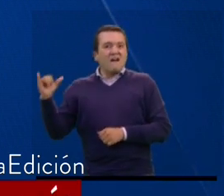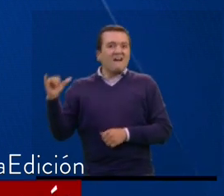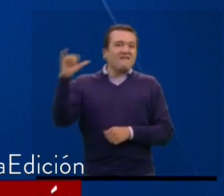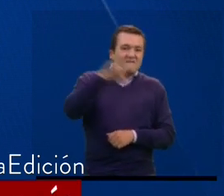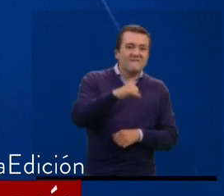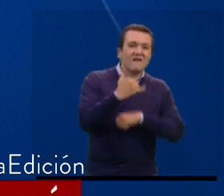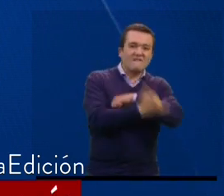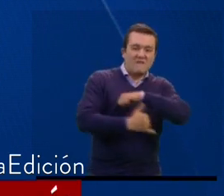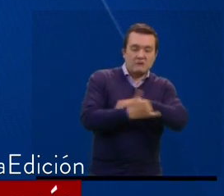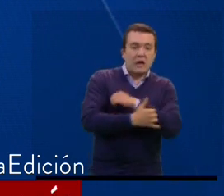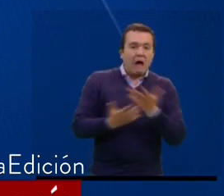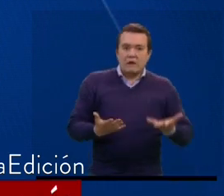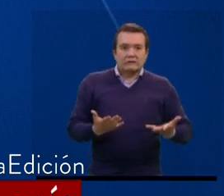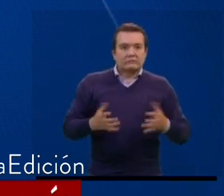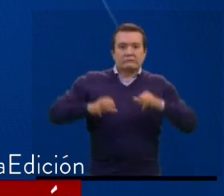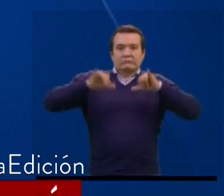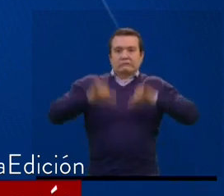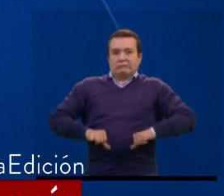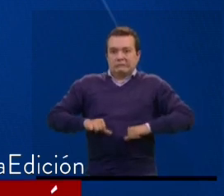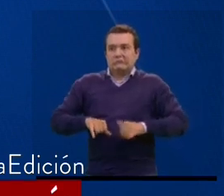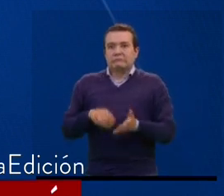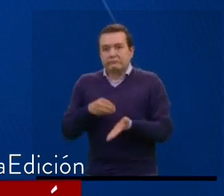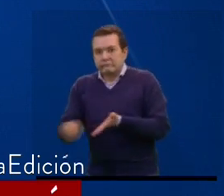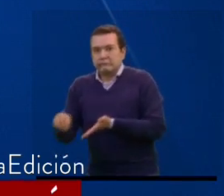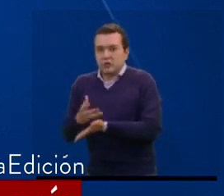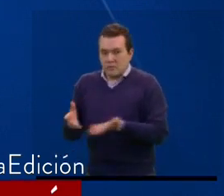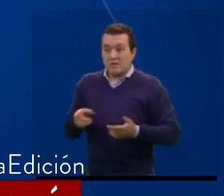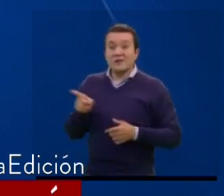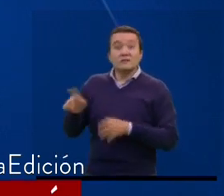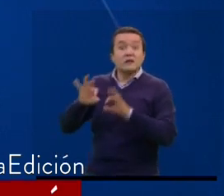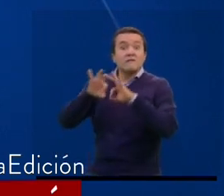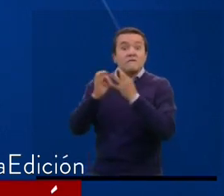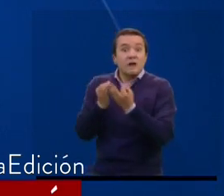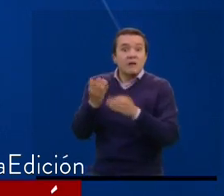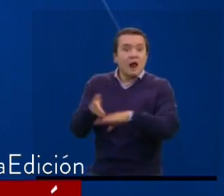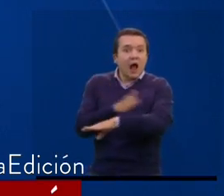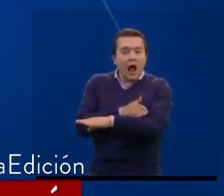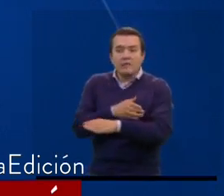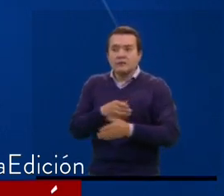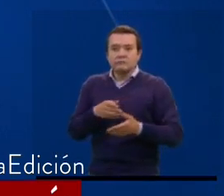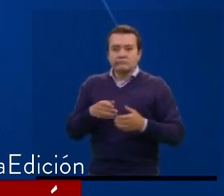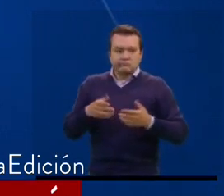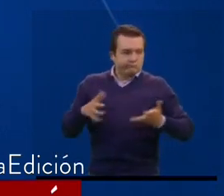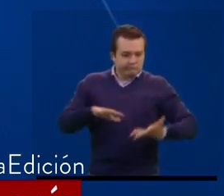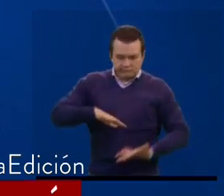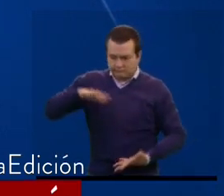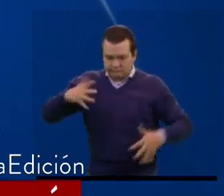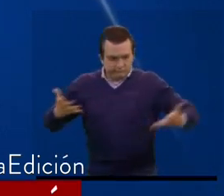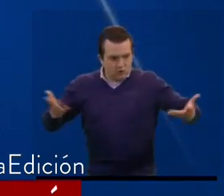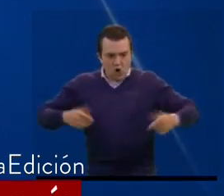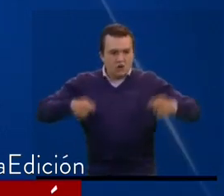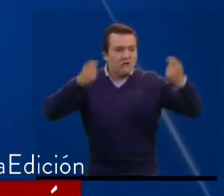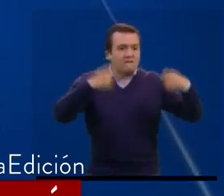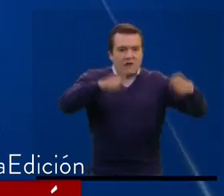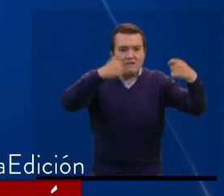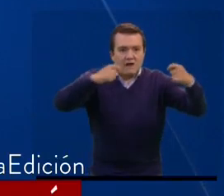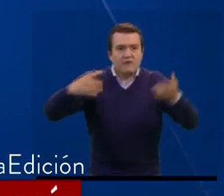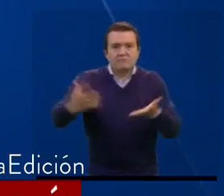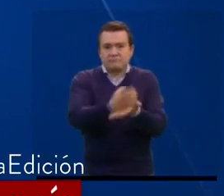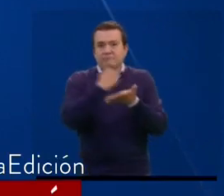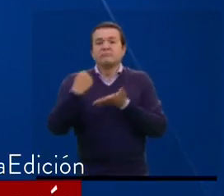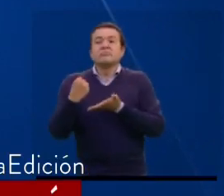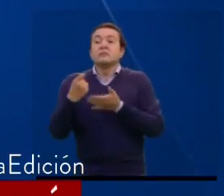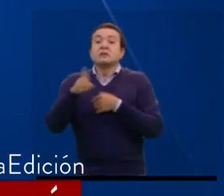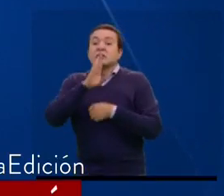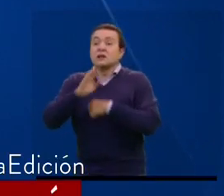para suspenderlos en la cuarentena total. Esta familia que vendió gran parte de sus enseres ahora sobrevive de la solidaridad de sus vecinos y con